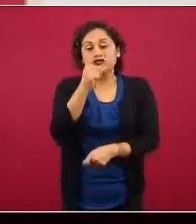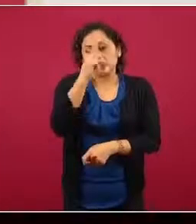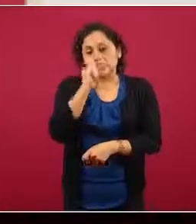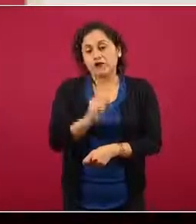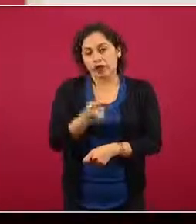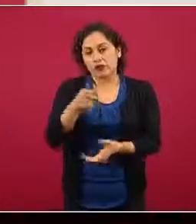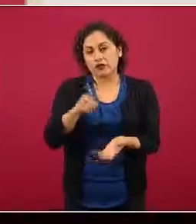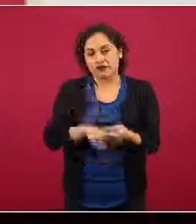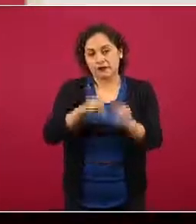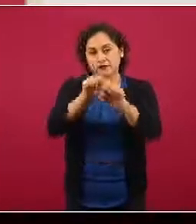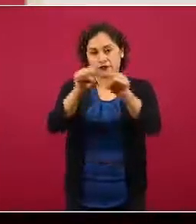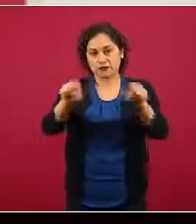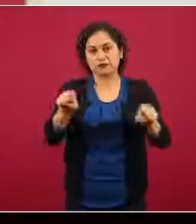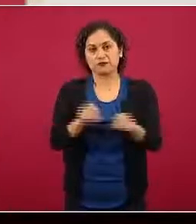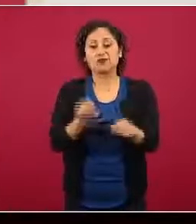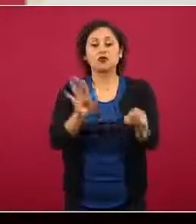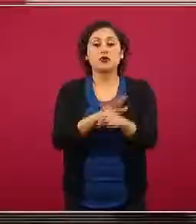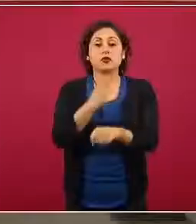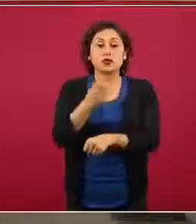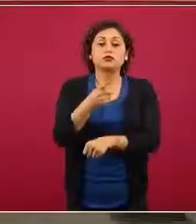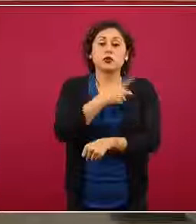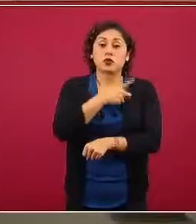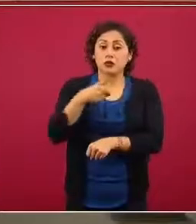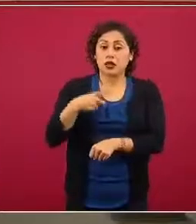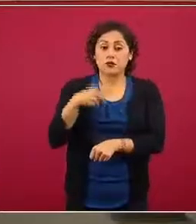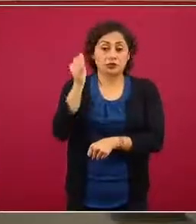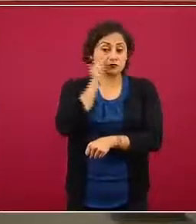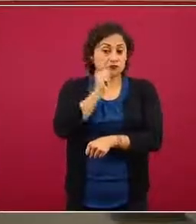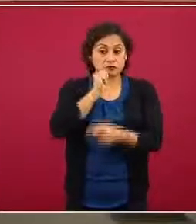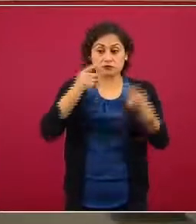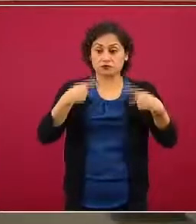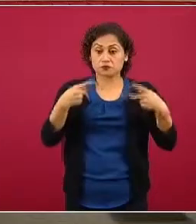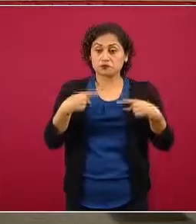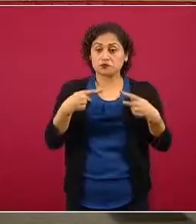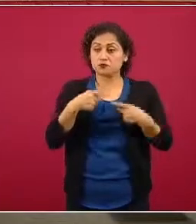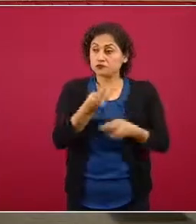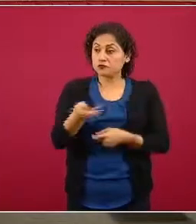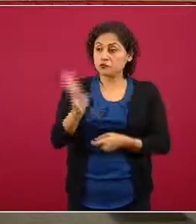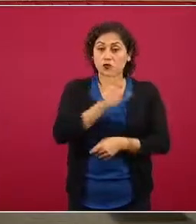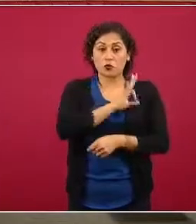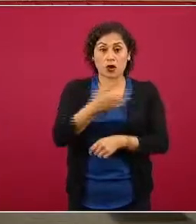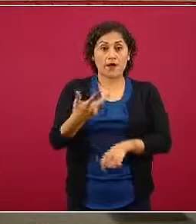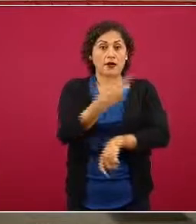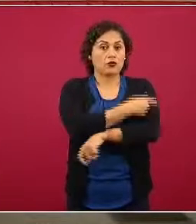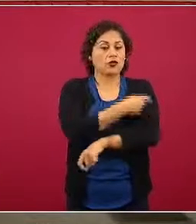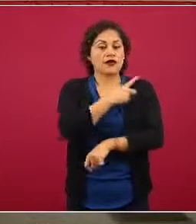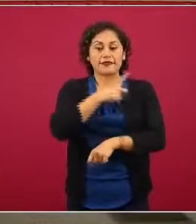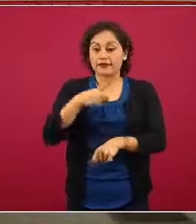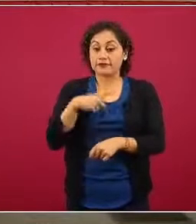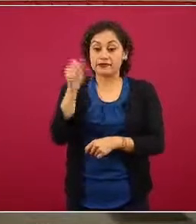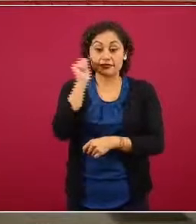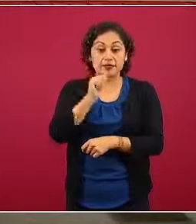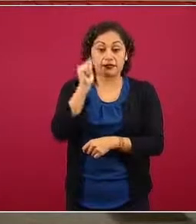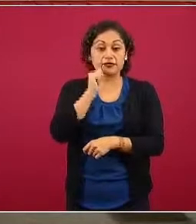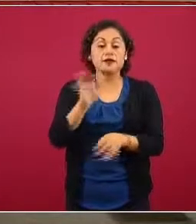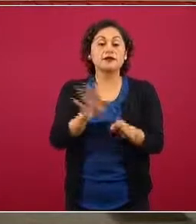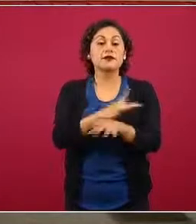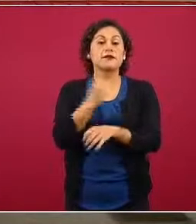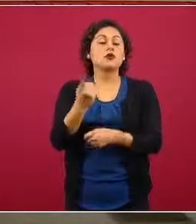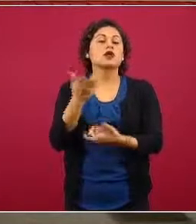personal vacunador siempre, que además afortunadamente no necesariamente se tiene